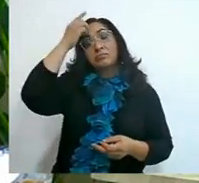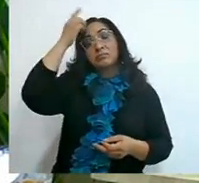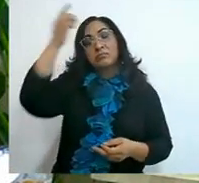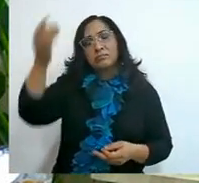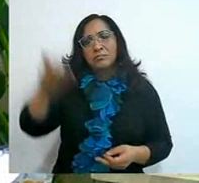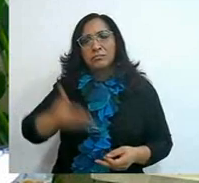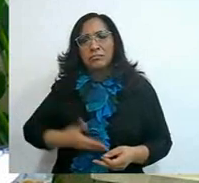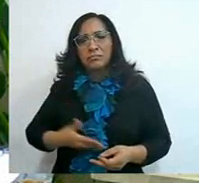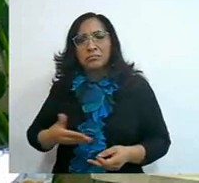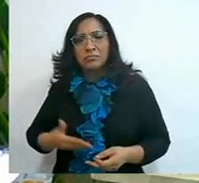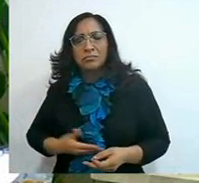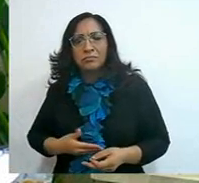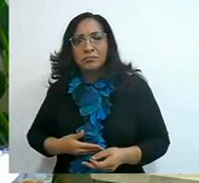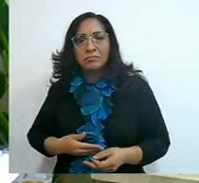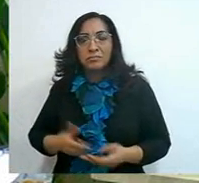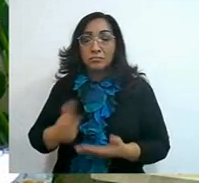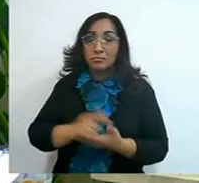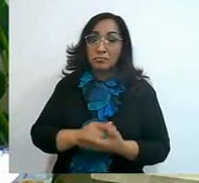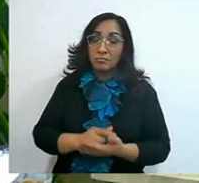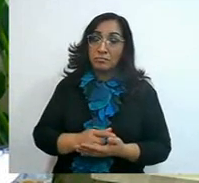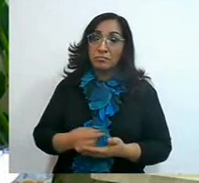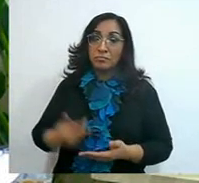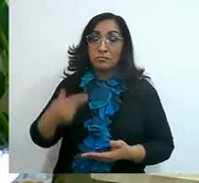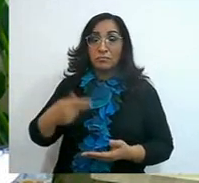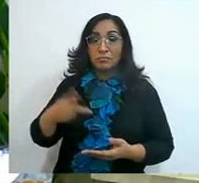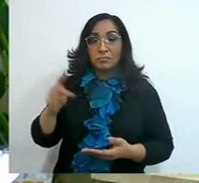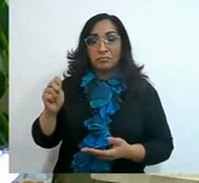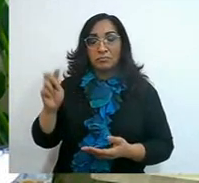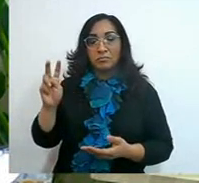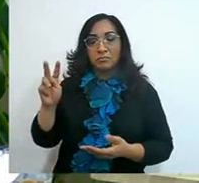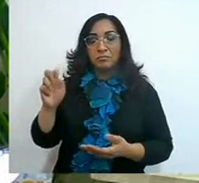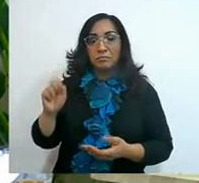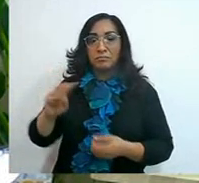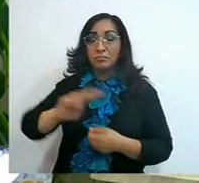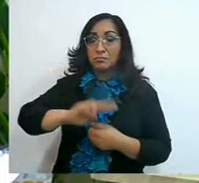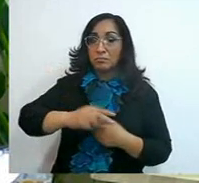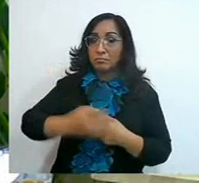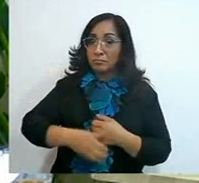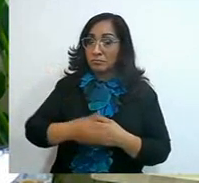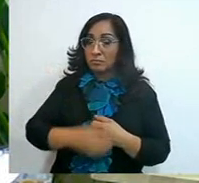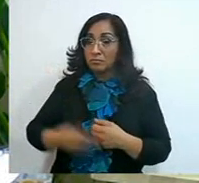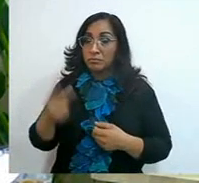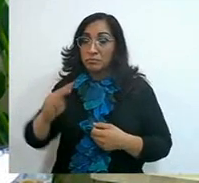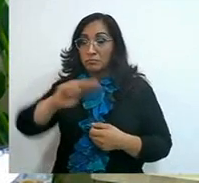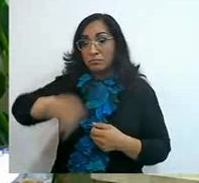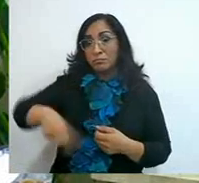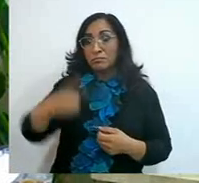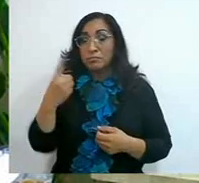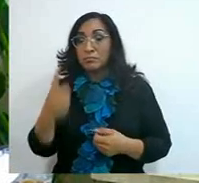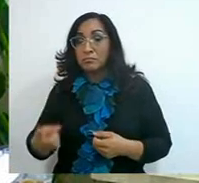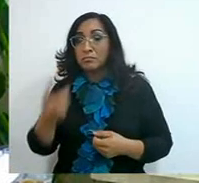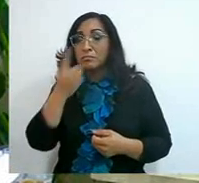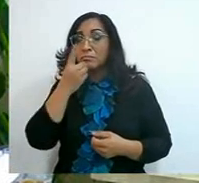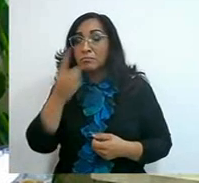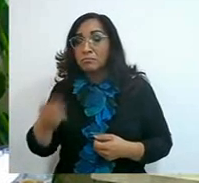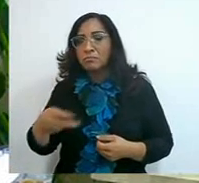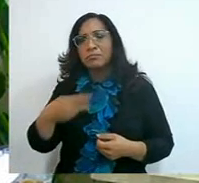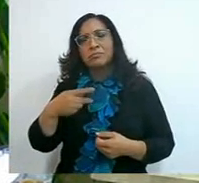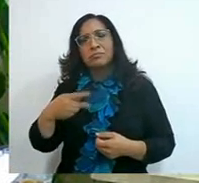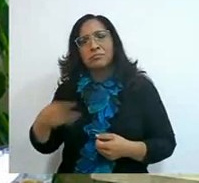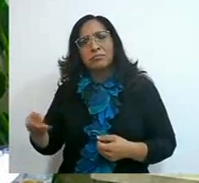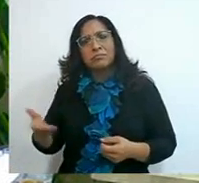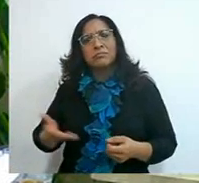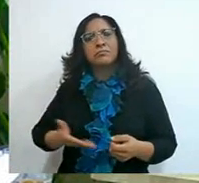Lo tenemos en la segunda carta de Pedro, versículo, capítulo 2, verso 1, dice, pero